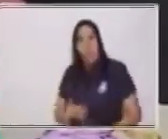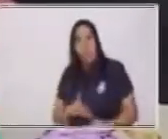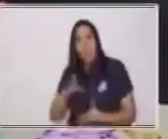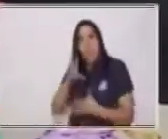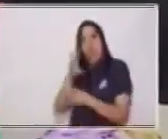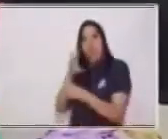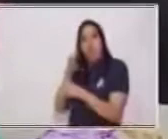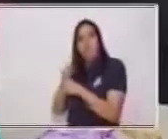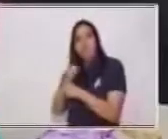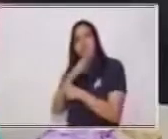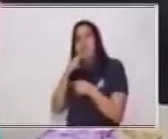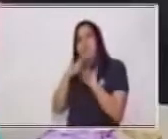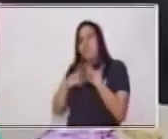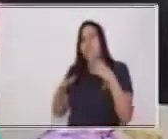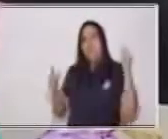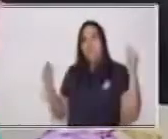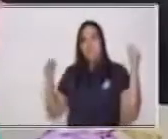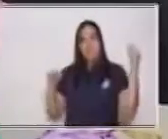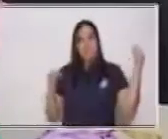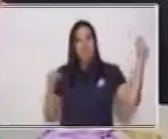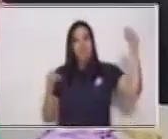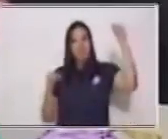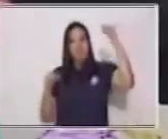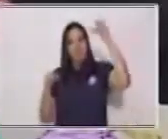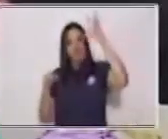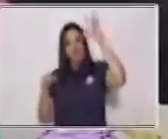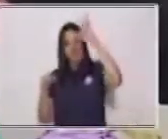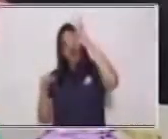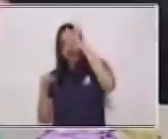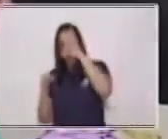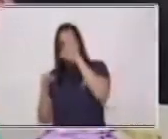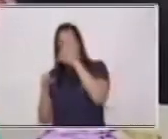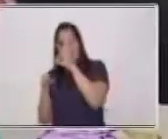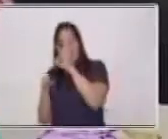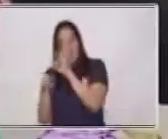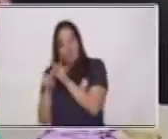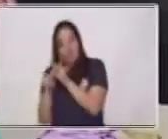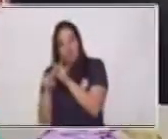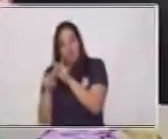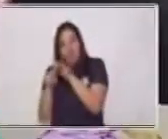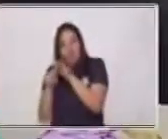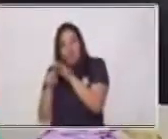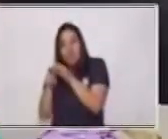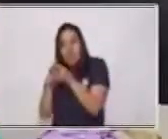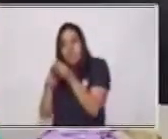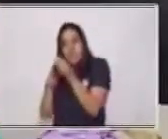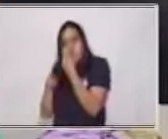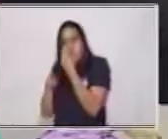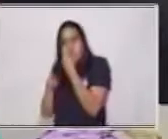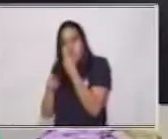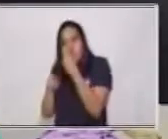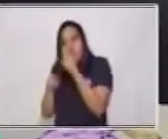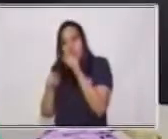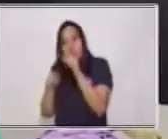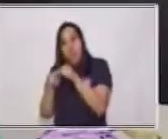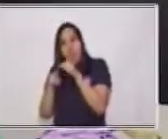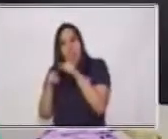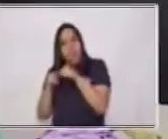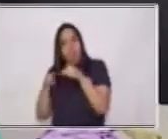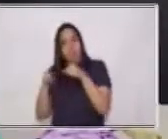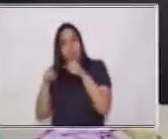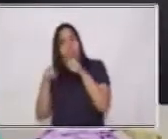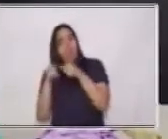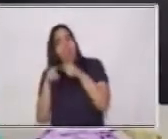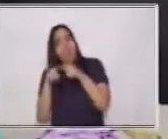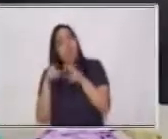no! ¡Qué delicioso! Me acabo de alimentar con la sangre de la mariquita. La mariquita quedó